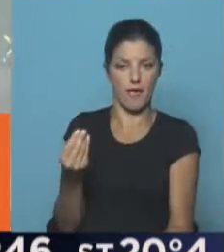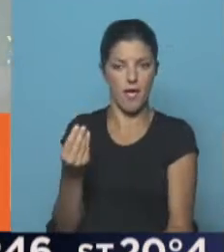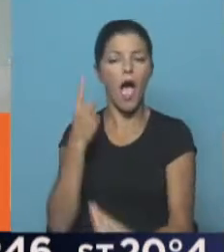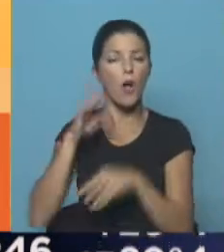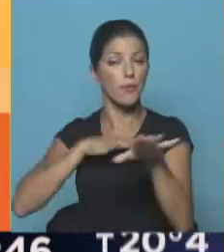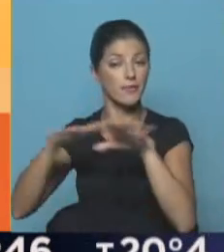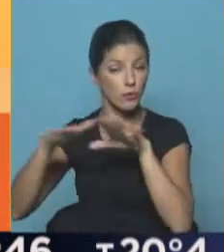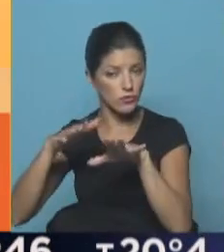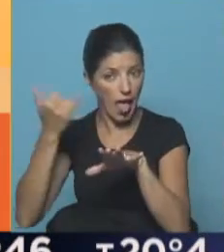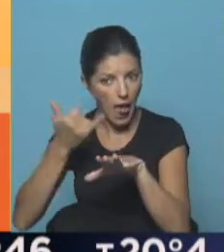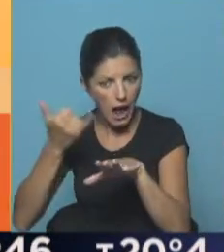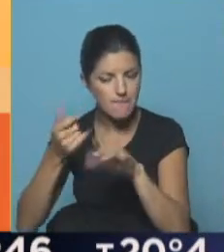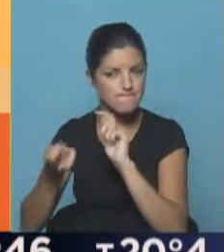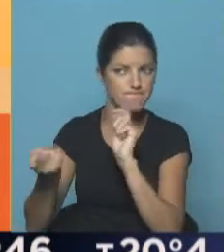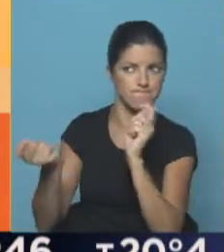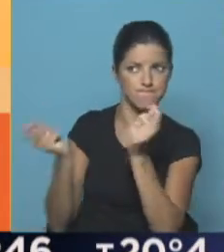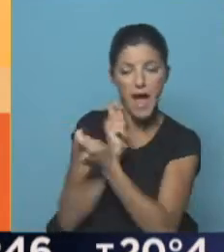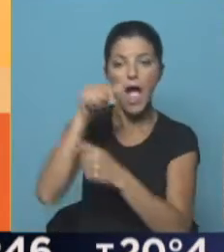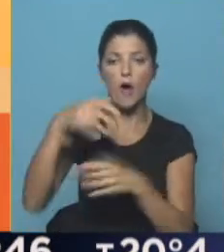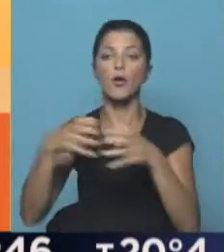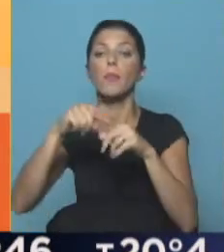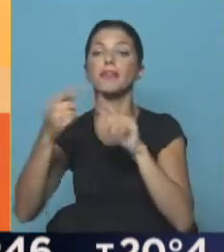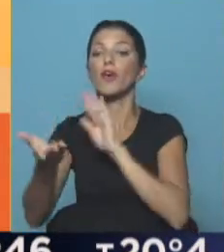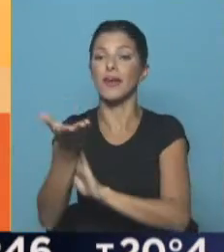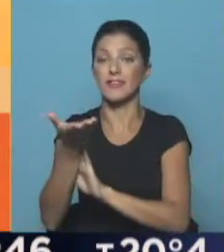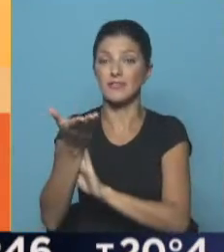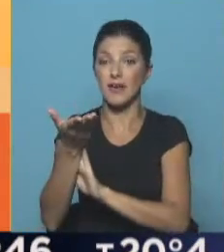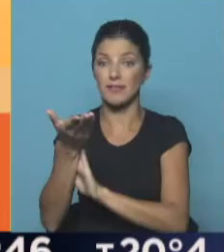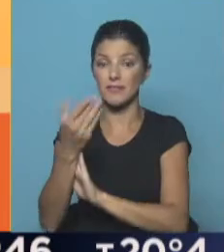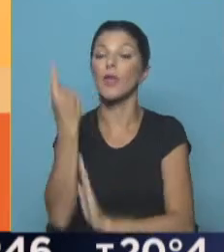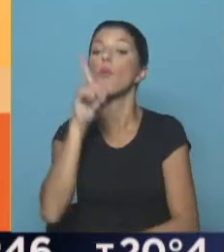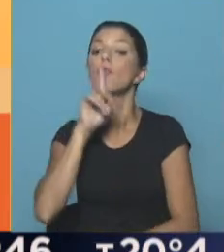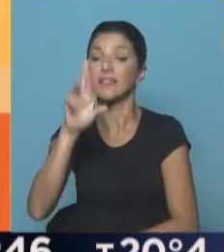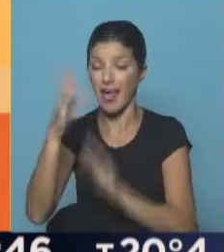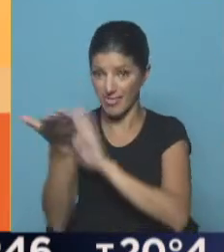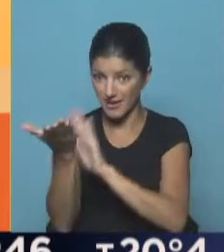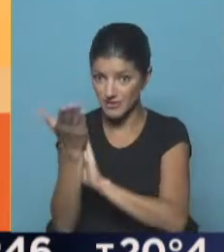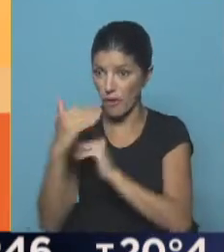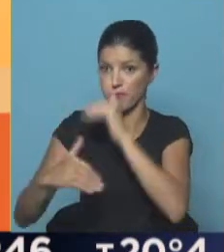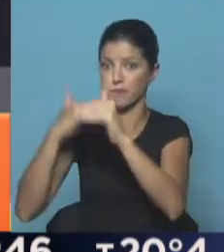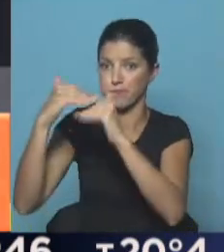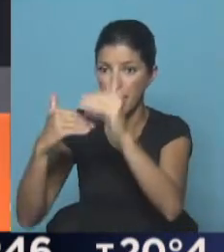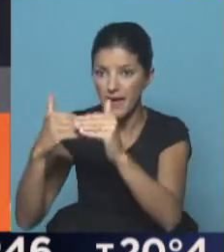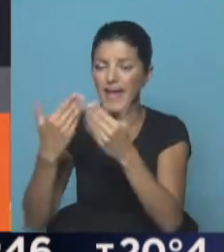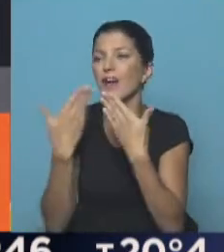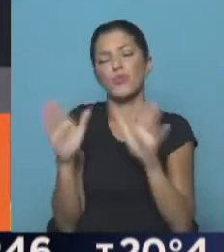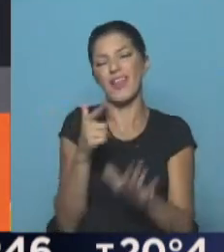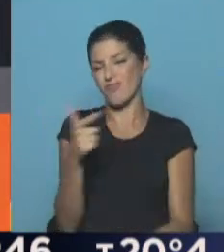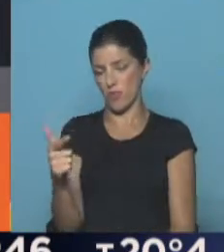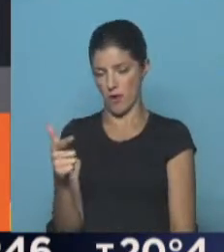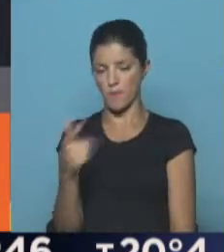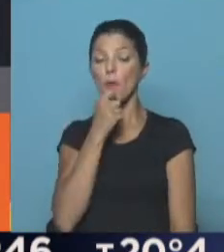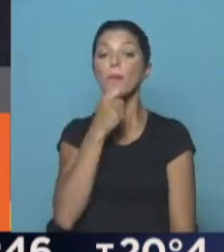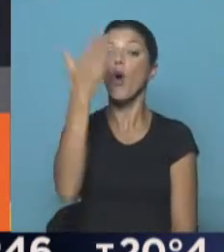este crecimiento de la ultraderecha no es casual. No es casual porque expresa, como lo decía Wilders en su campaña y lo decían muchos